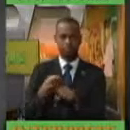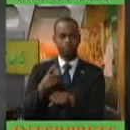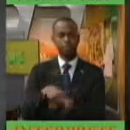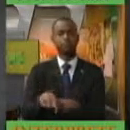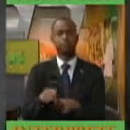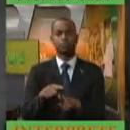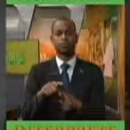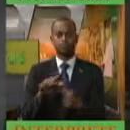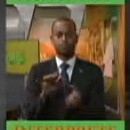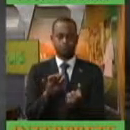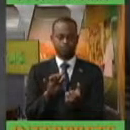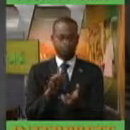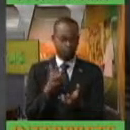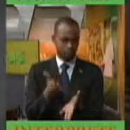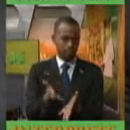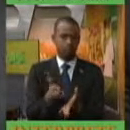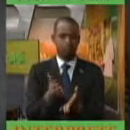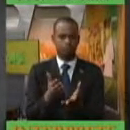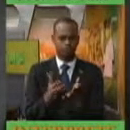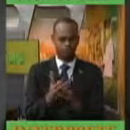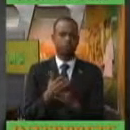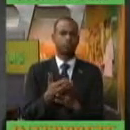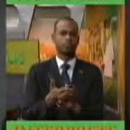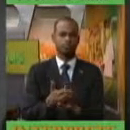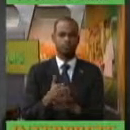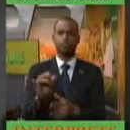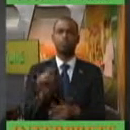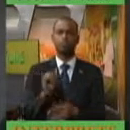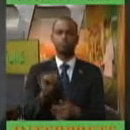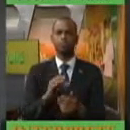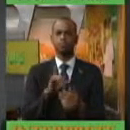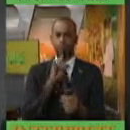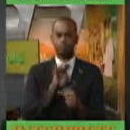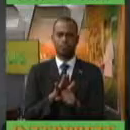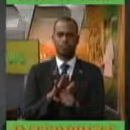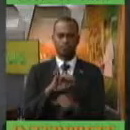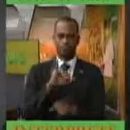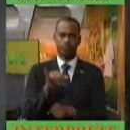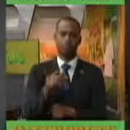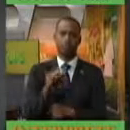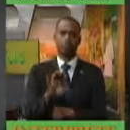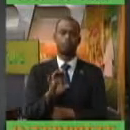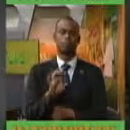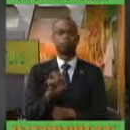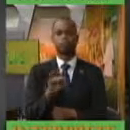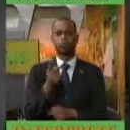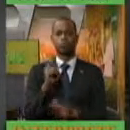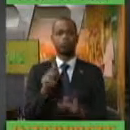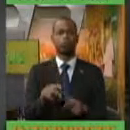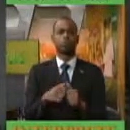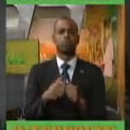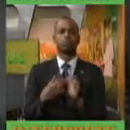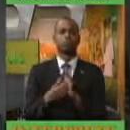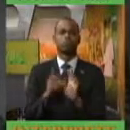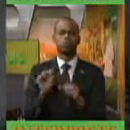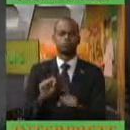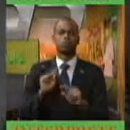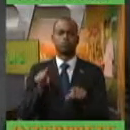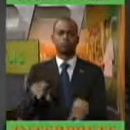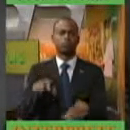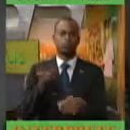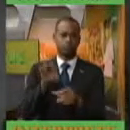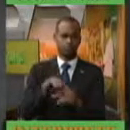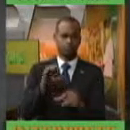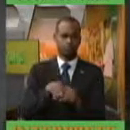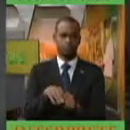que esos colegios sean accesibles como nos lo ha prometido la Junta, para que una persona con discapacidad pueda ir a ejercer el derecho